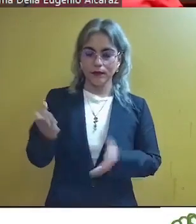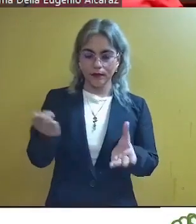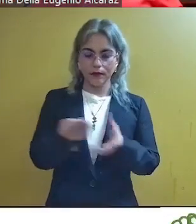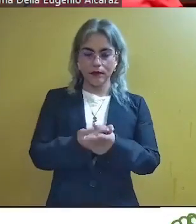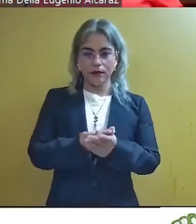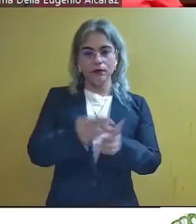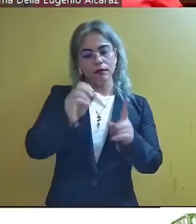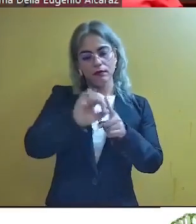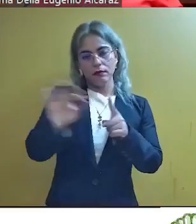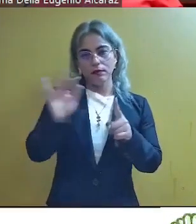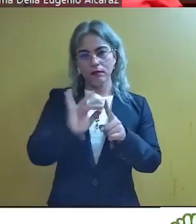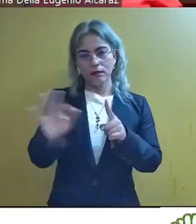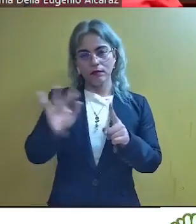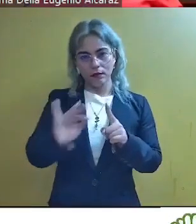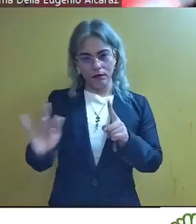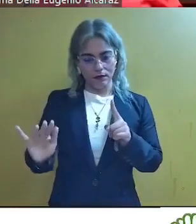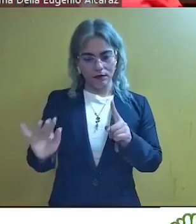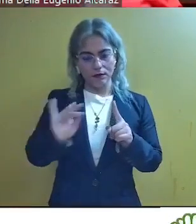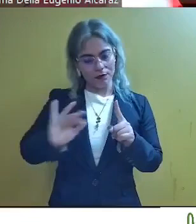clave